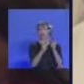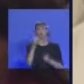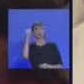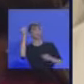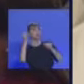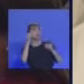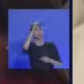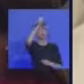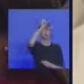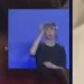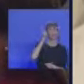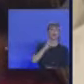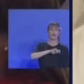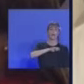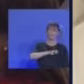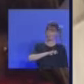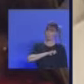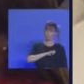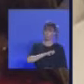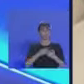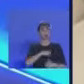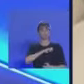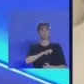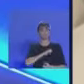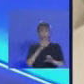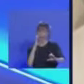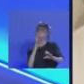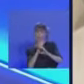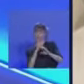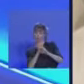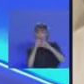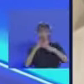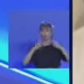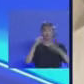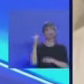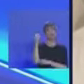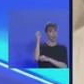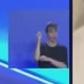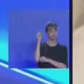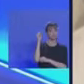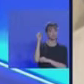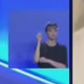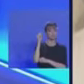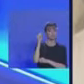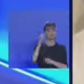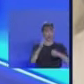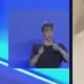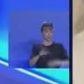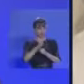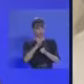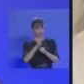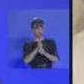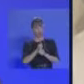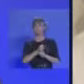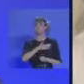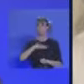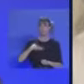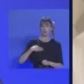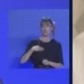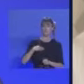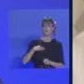está gobernando el Partido Socialista y la que esté de presidenta o presidente en Aragón querrá que tenga una buena